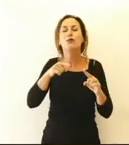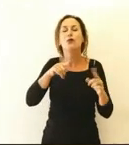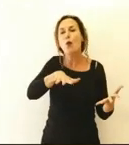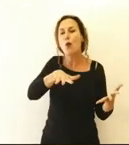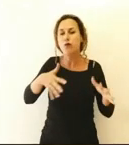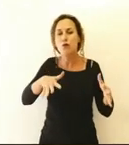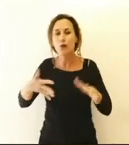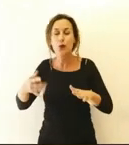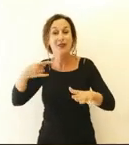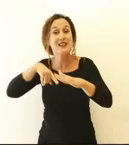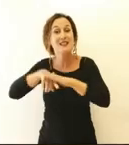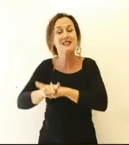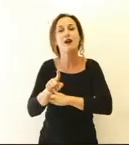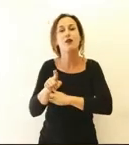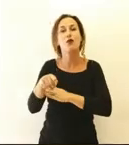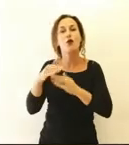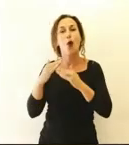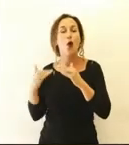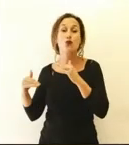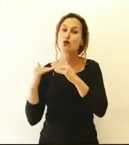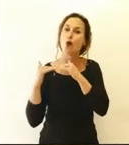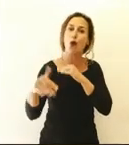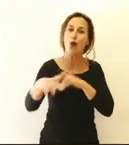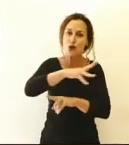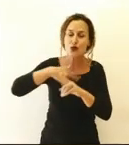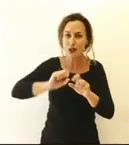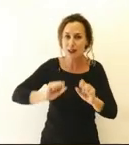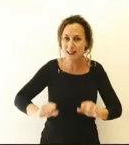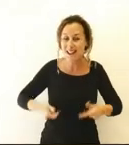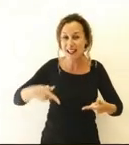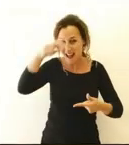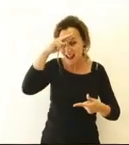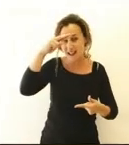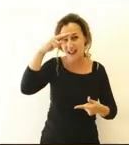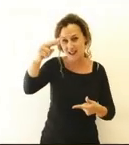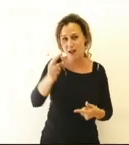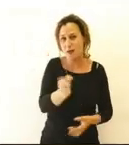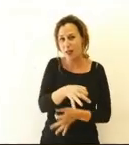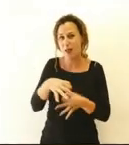del municipio en los próximos años y el plan de implantación de los mismos.